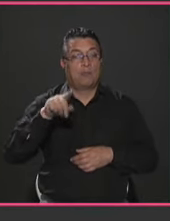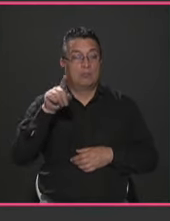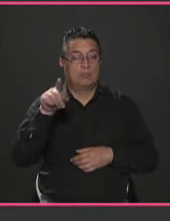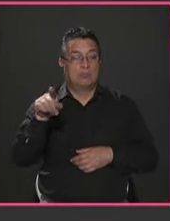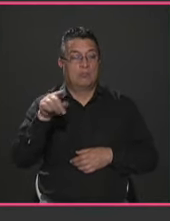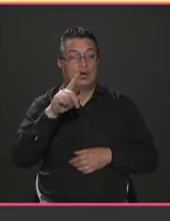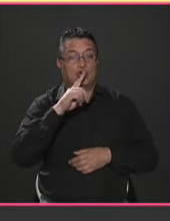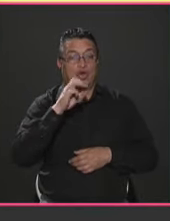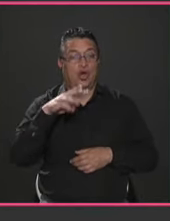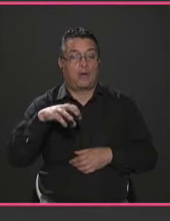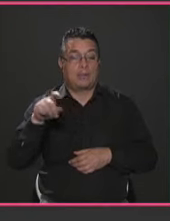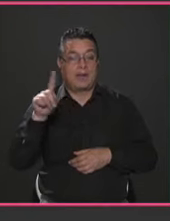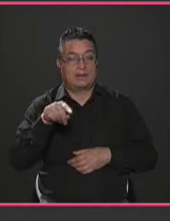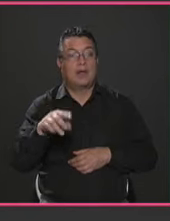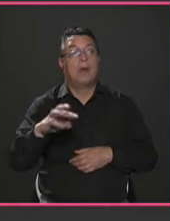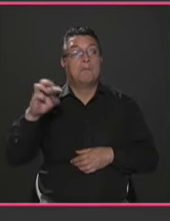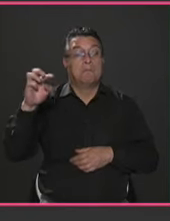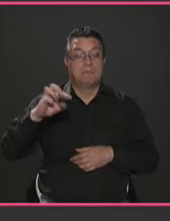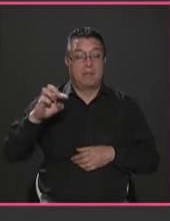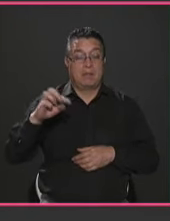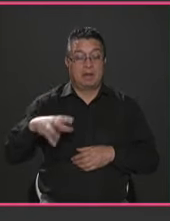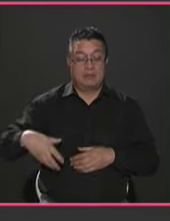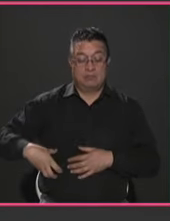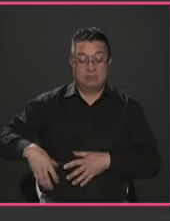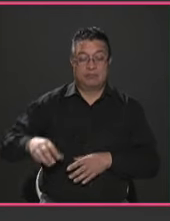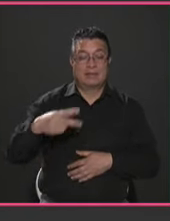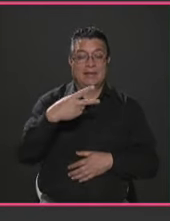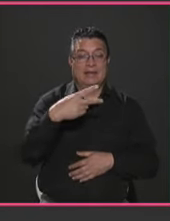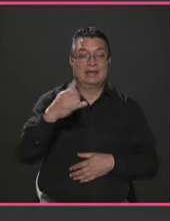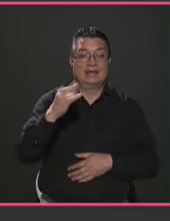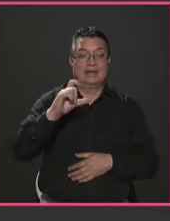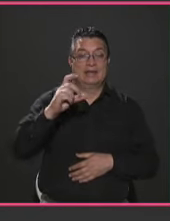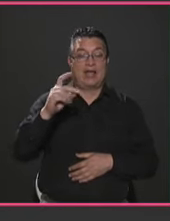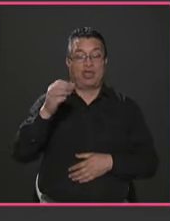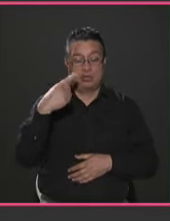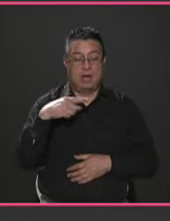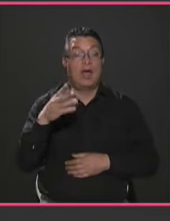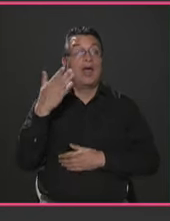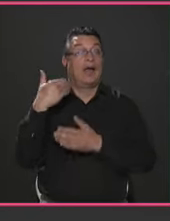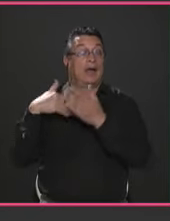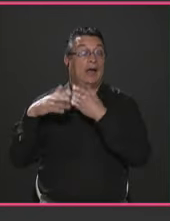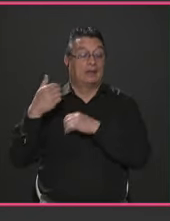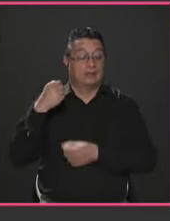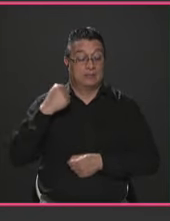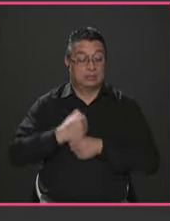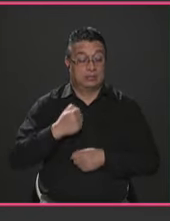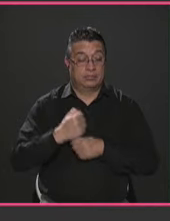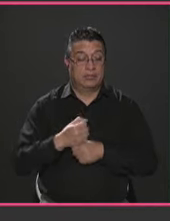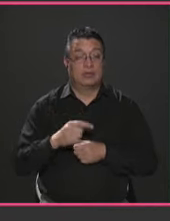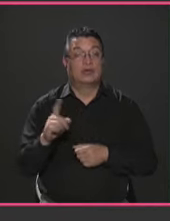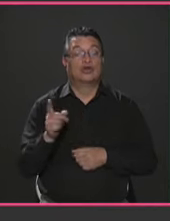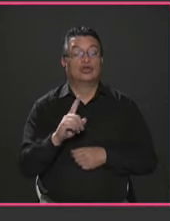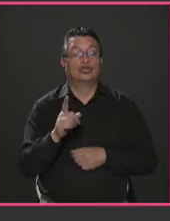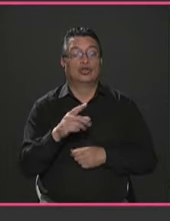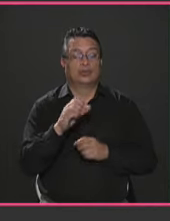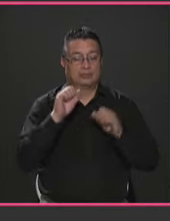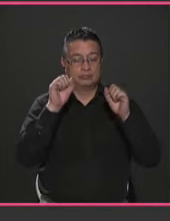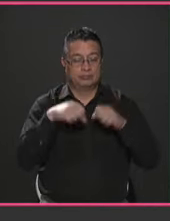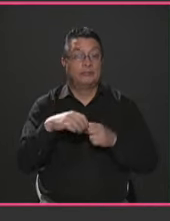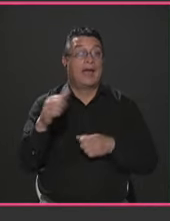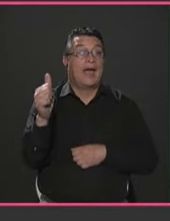yito padre del transplante de dice la historia nos dice que un procedimiento que trabaja que no eran concebibles